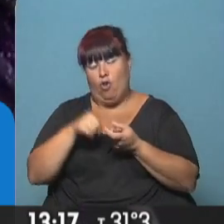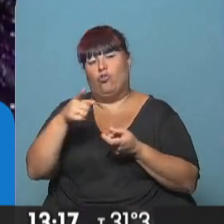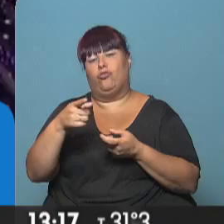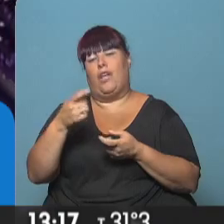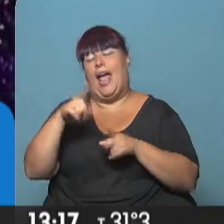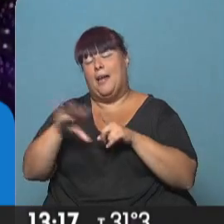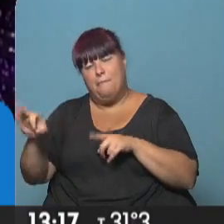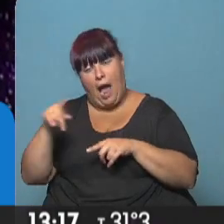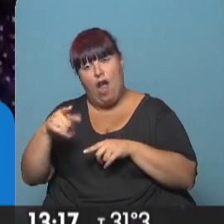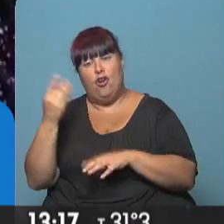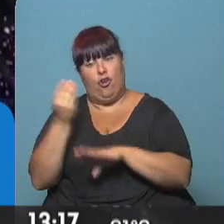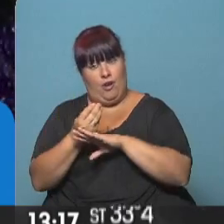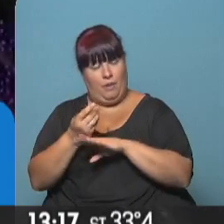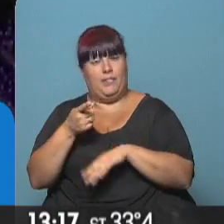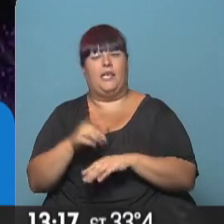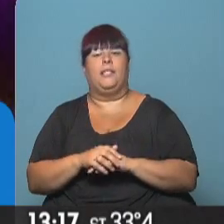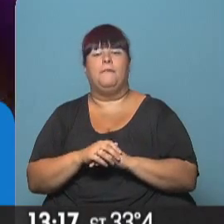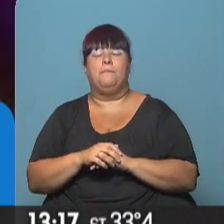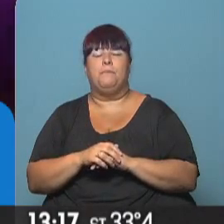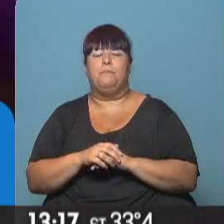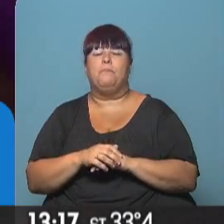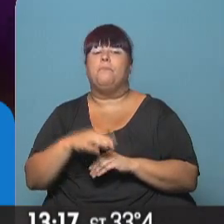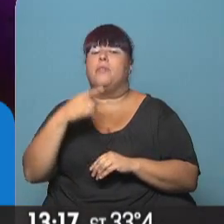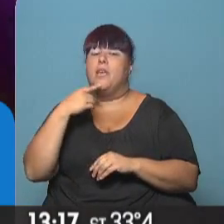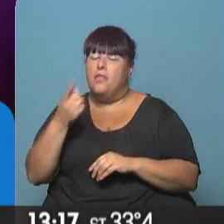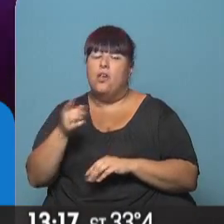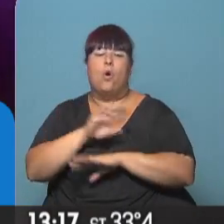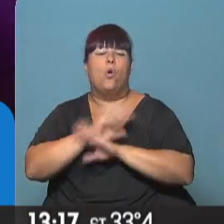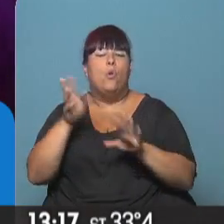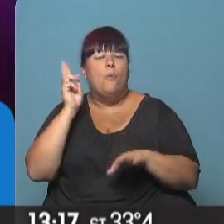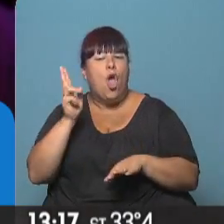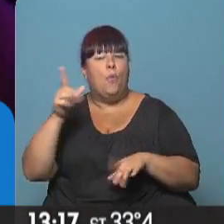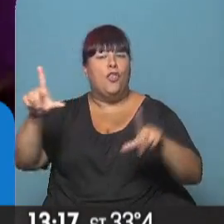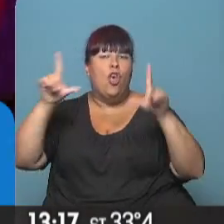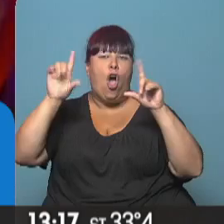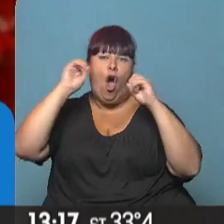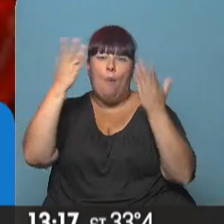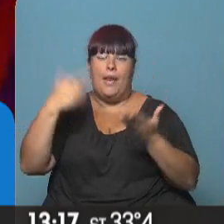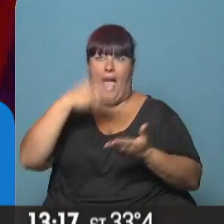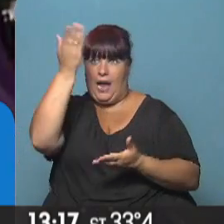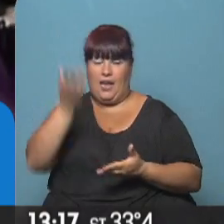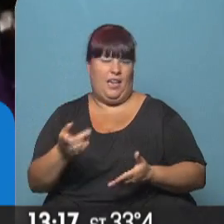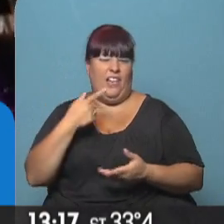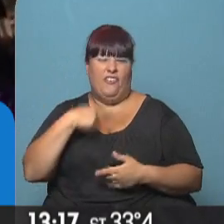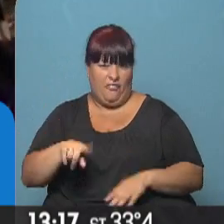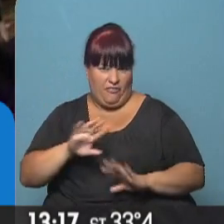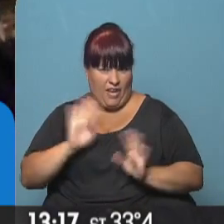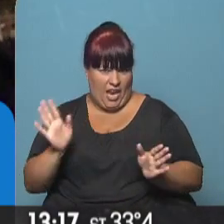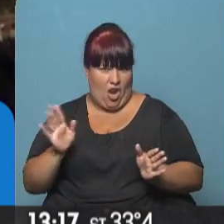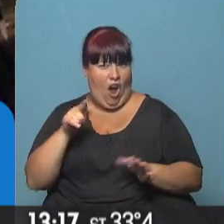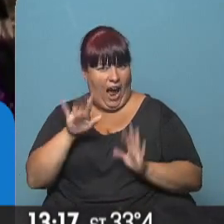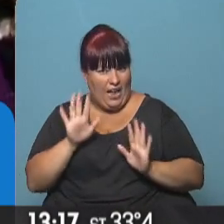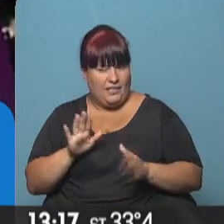quien es uno de sus representantes, post-mortem también, que Prince le había dicho: nunca permitas que nadie me haga un holograma. No sería agradable que